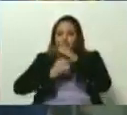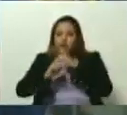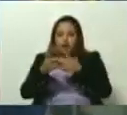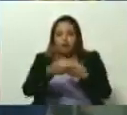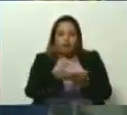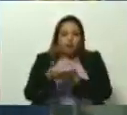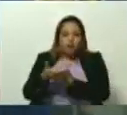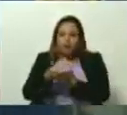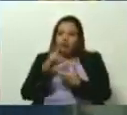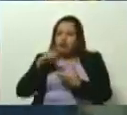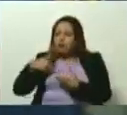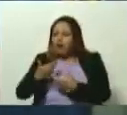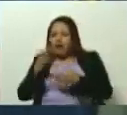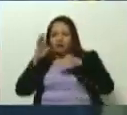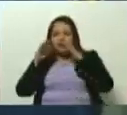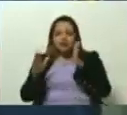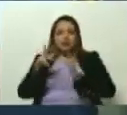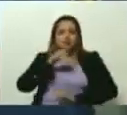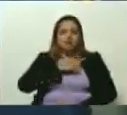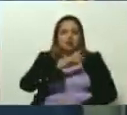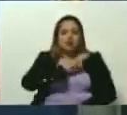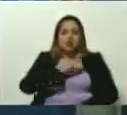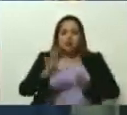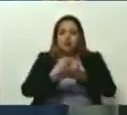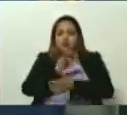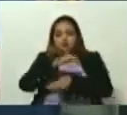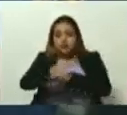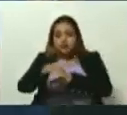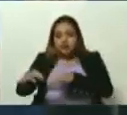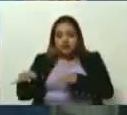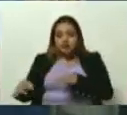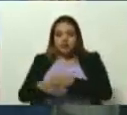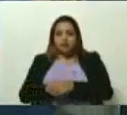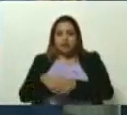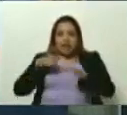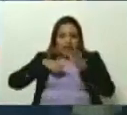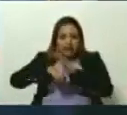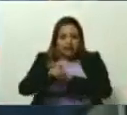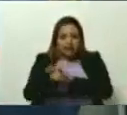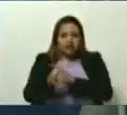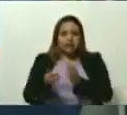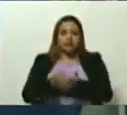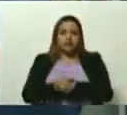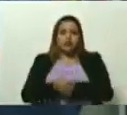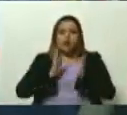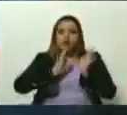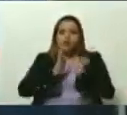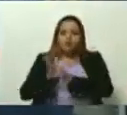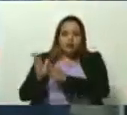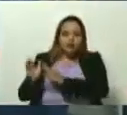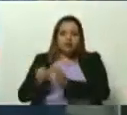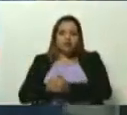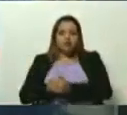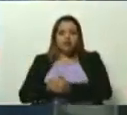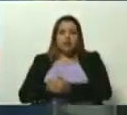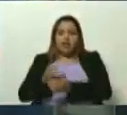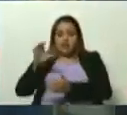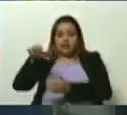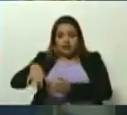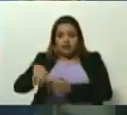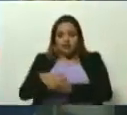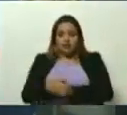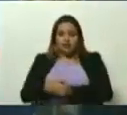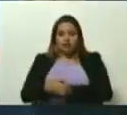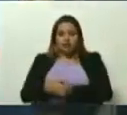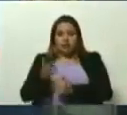bomberos y protección civil de los municipios entra entonces la organización regional del Estado, y si